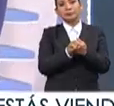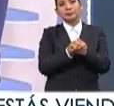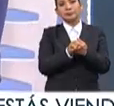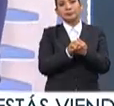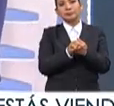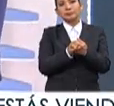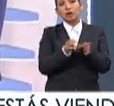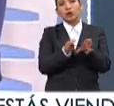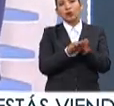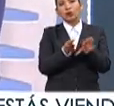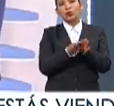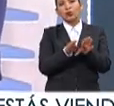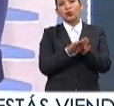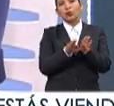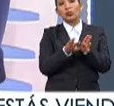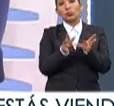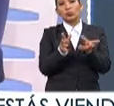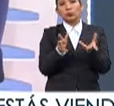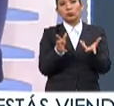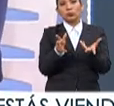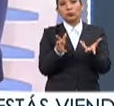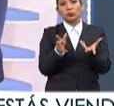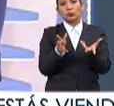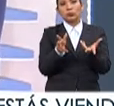partes como de no